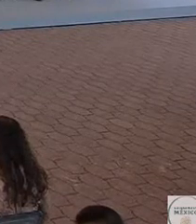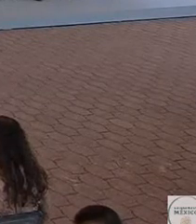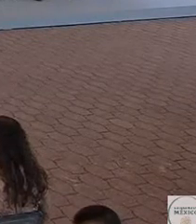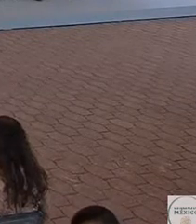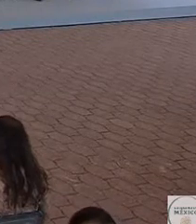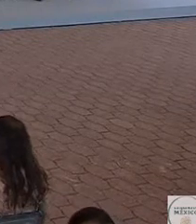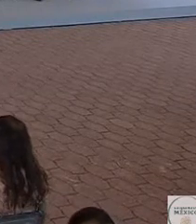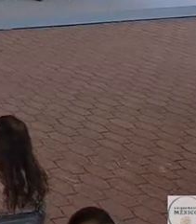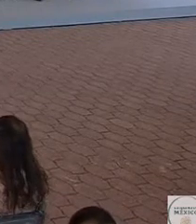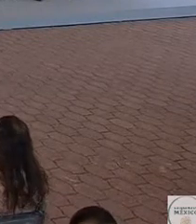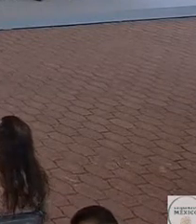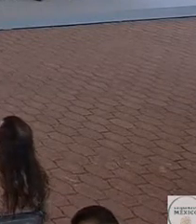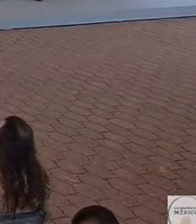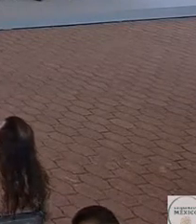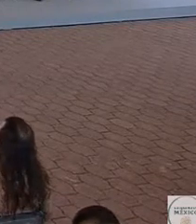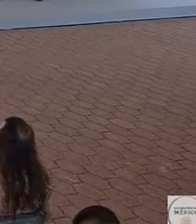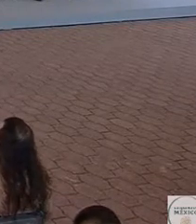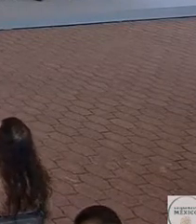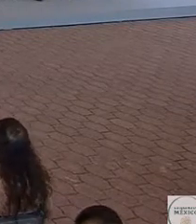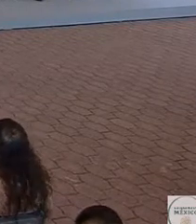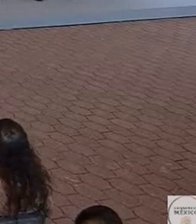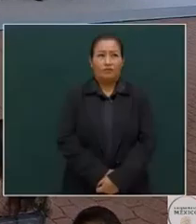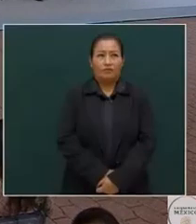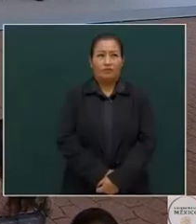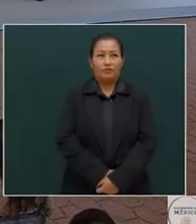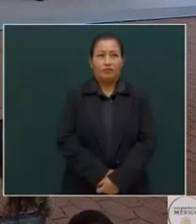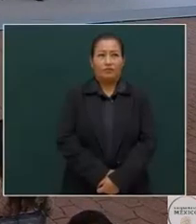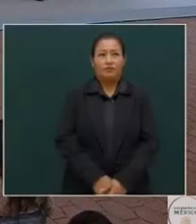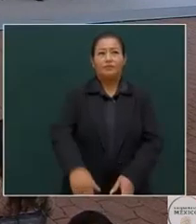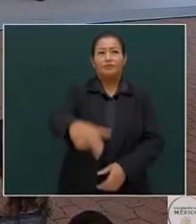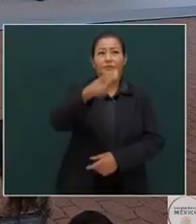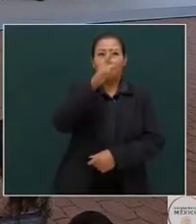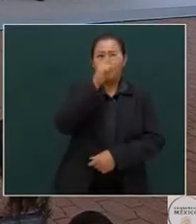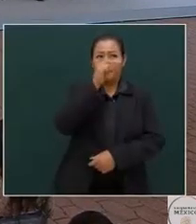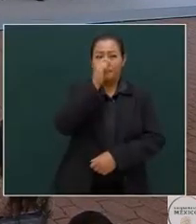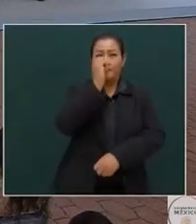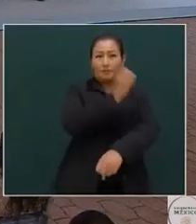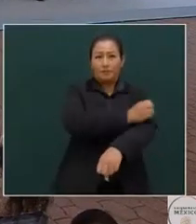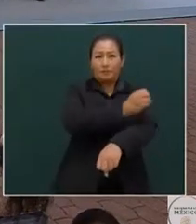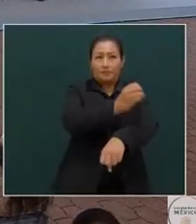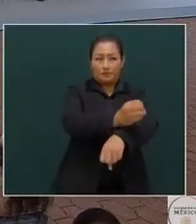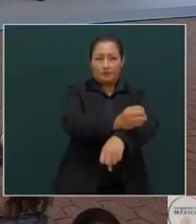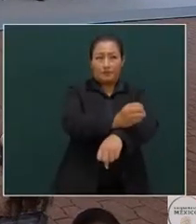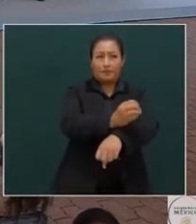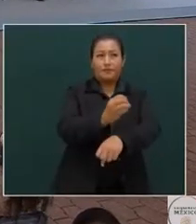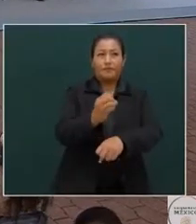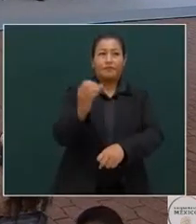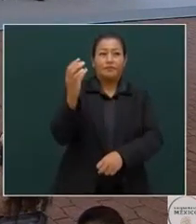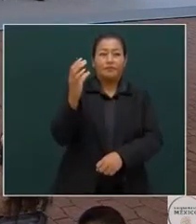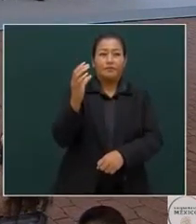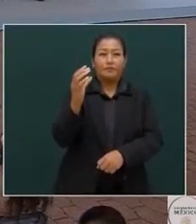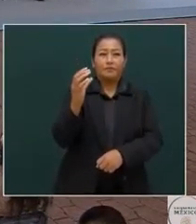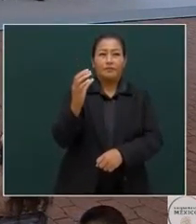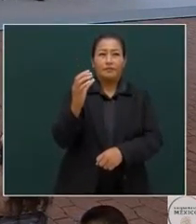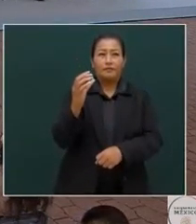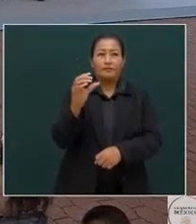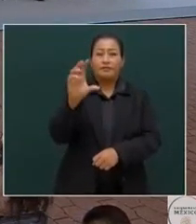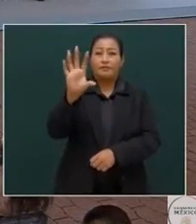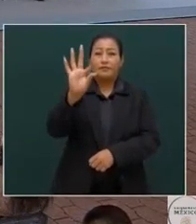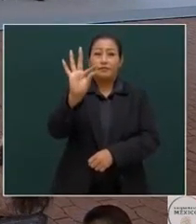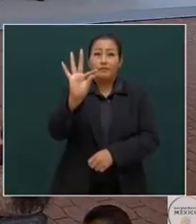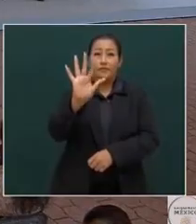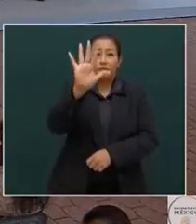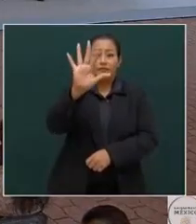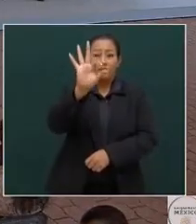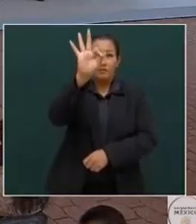Hermosillo, Cajeme, San Luis Río Colorado y Caborca. Estos cuatro municipios tienen el 75